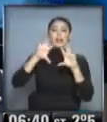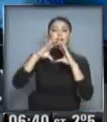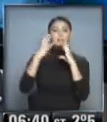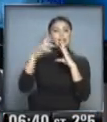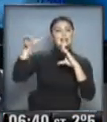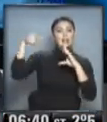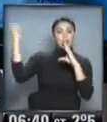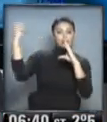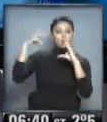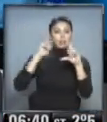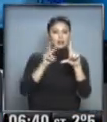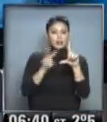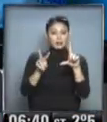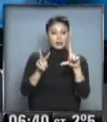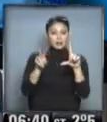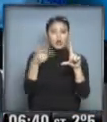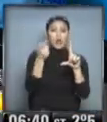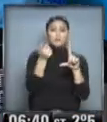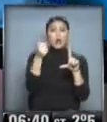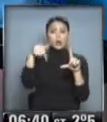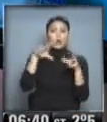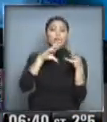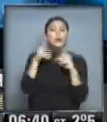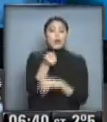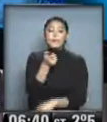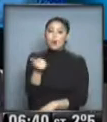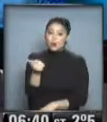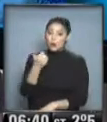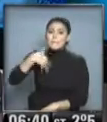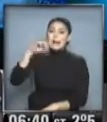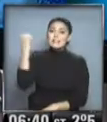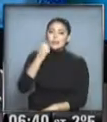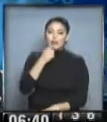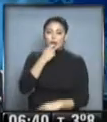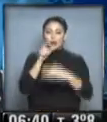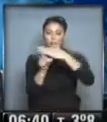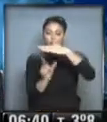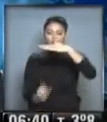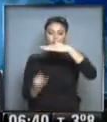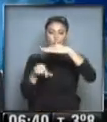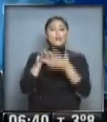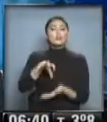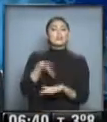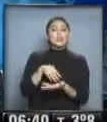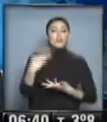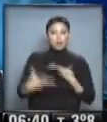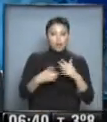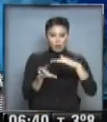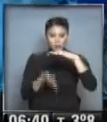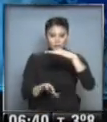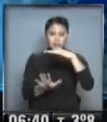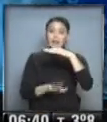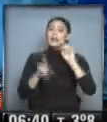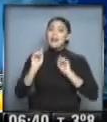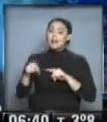a la nubosidad, que hay muy poquita hoy. La más importante por allí, por la zona de Tierra del Fuego, donde también hay